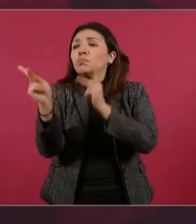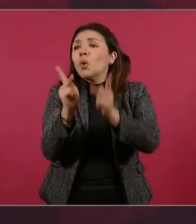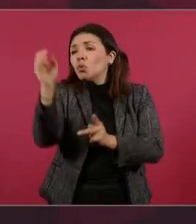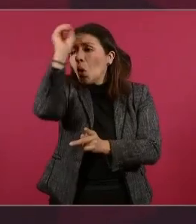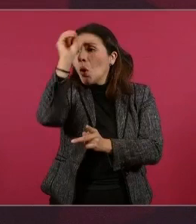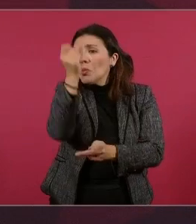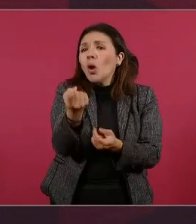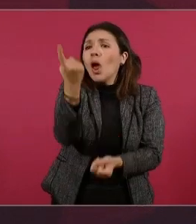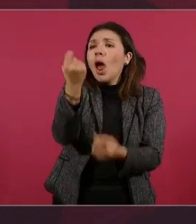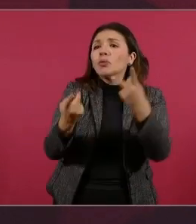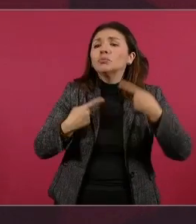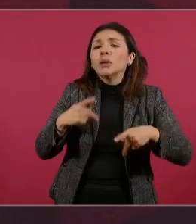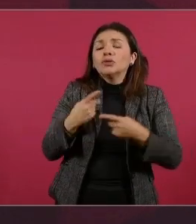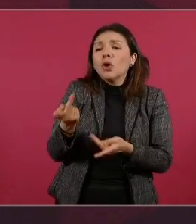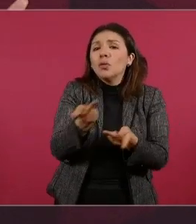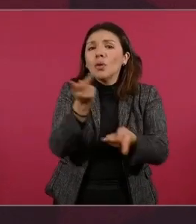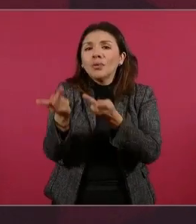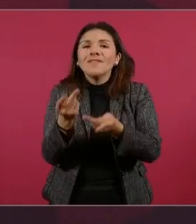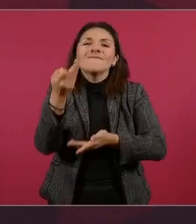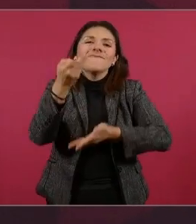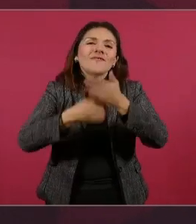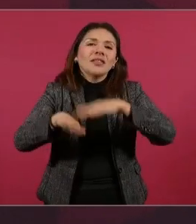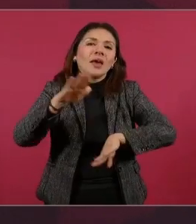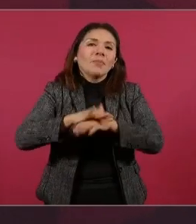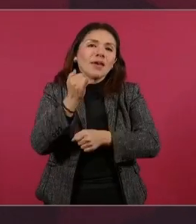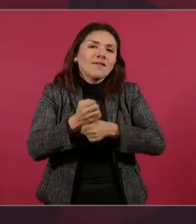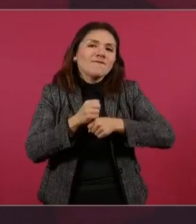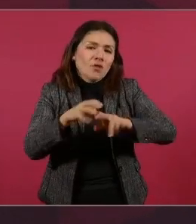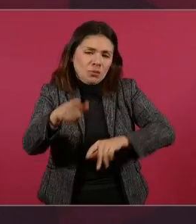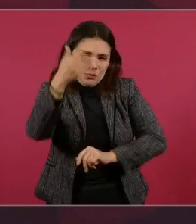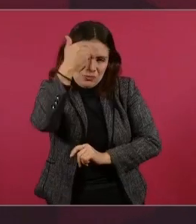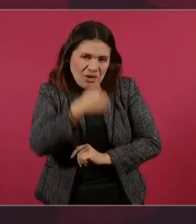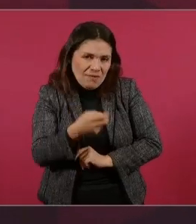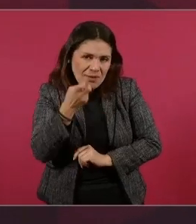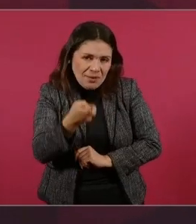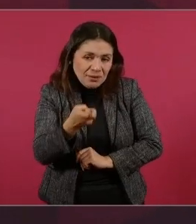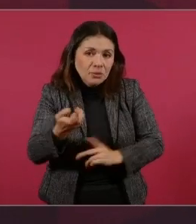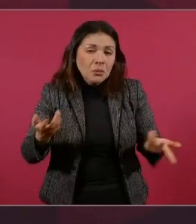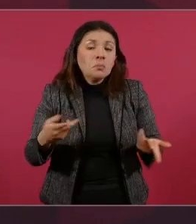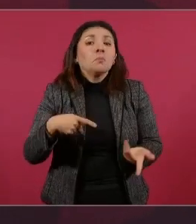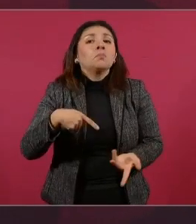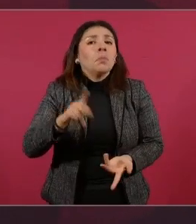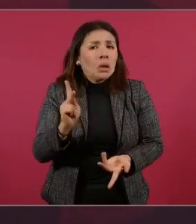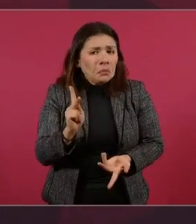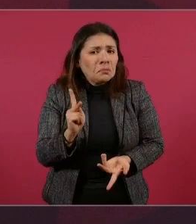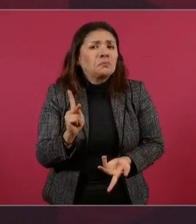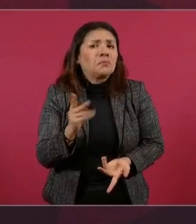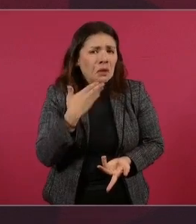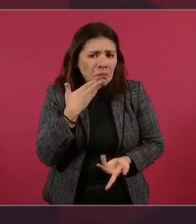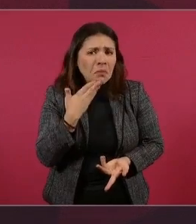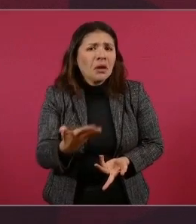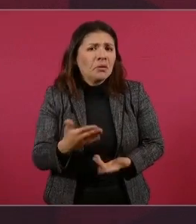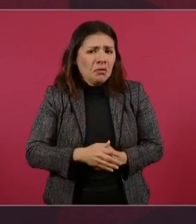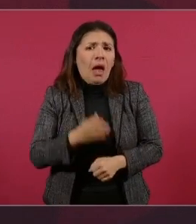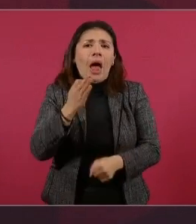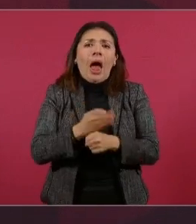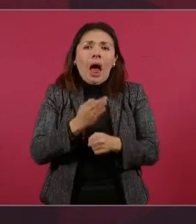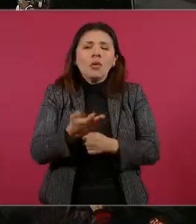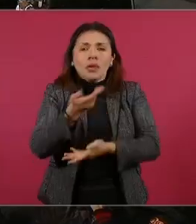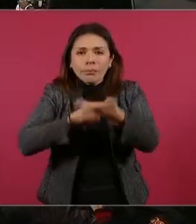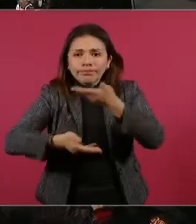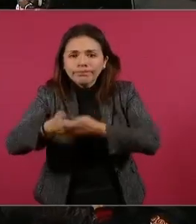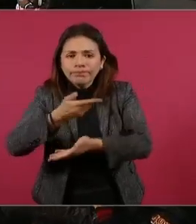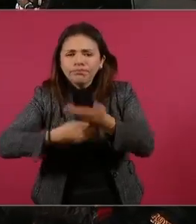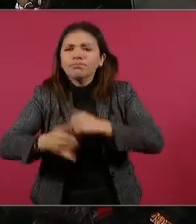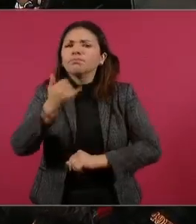de vista le falta información como tú sostienes pero qué bueno que ahora Estamos aclarando